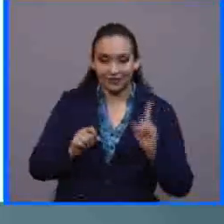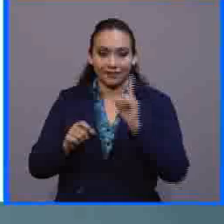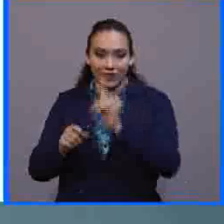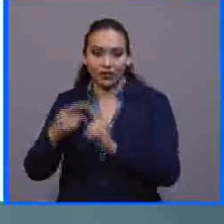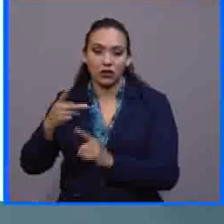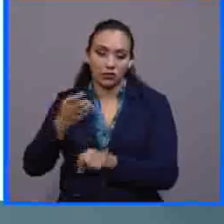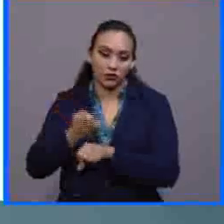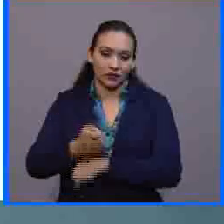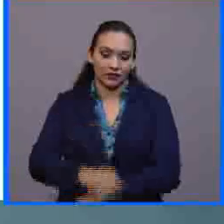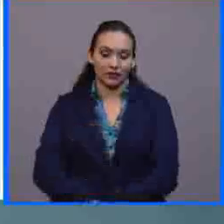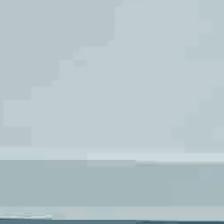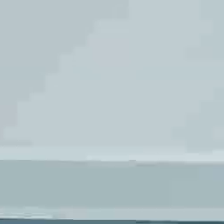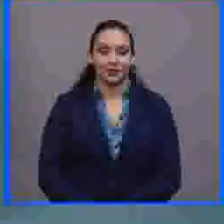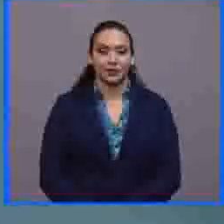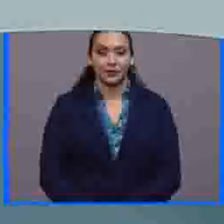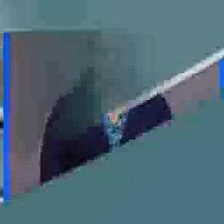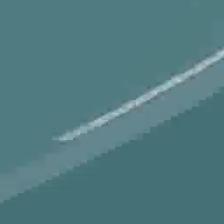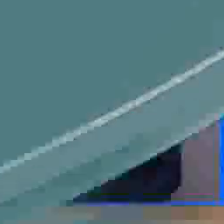local.